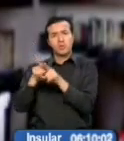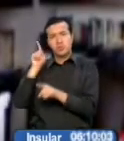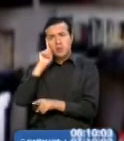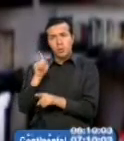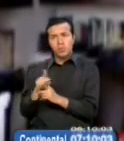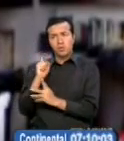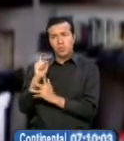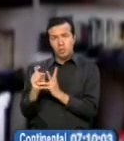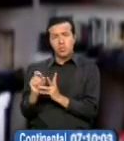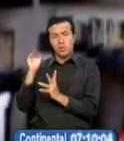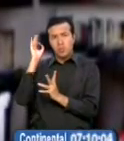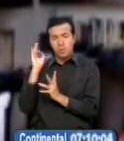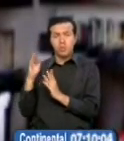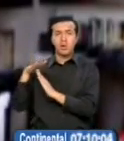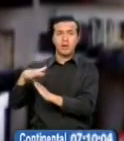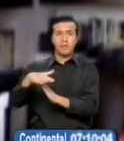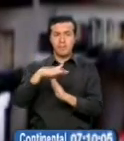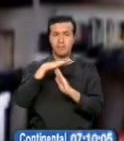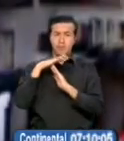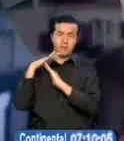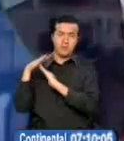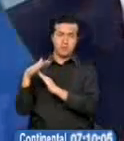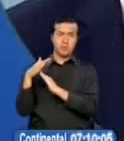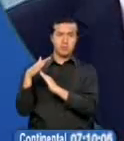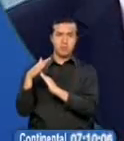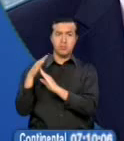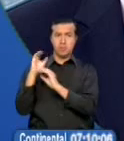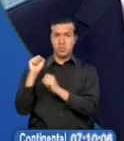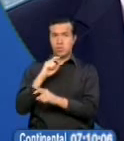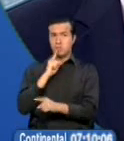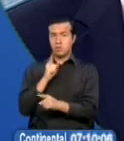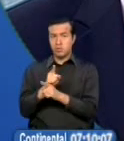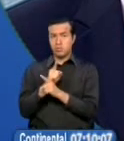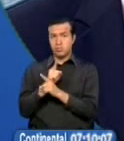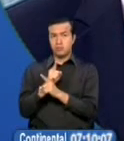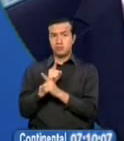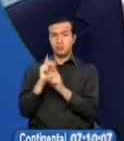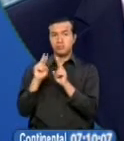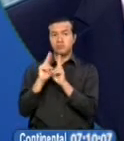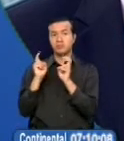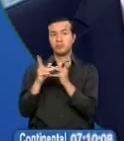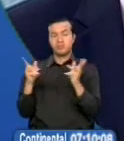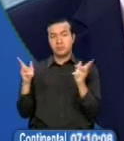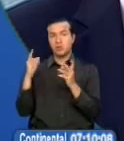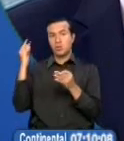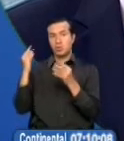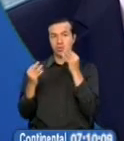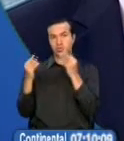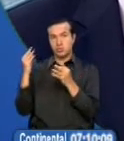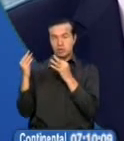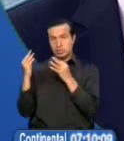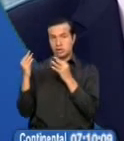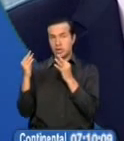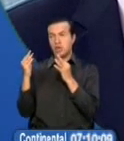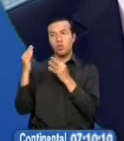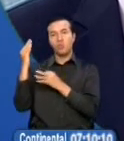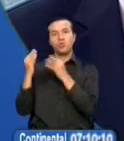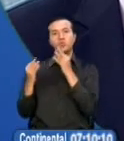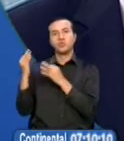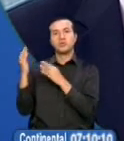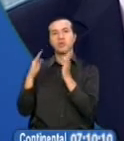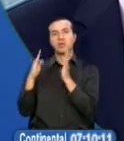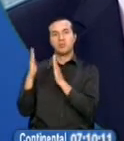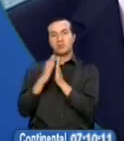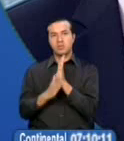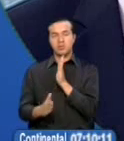necesarios para que la paz, digamos, se haga posible, especialmente en el tema de justicia transicional. Si no es